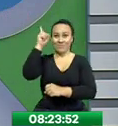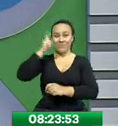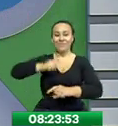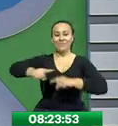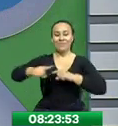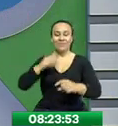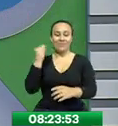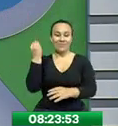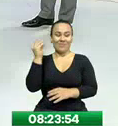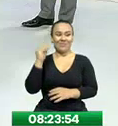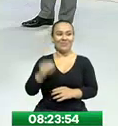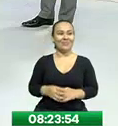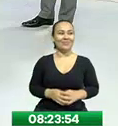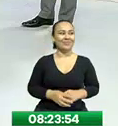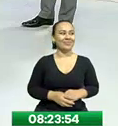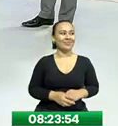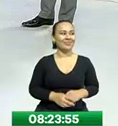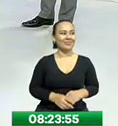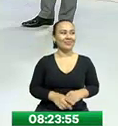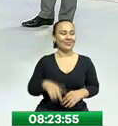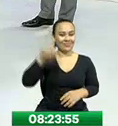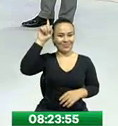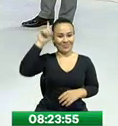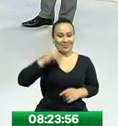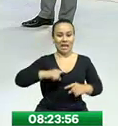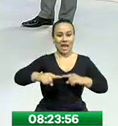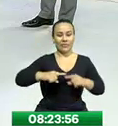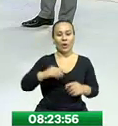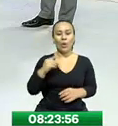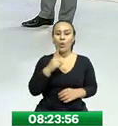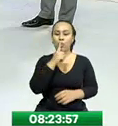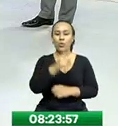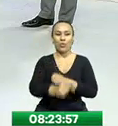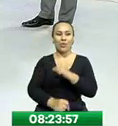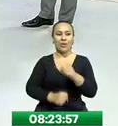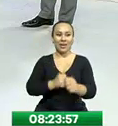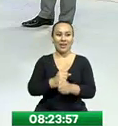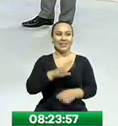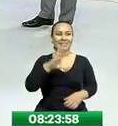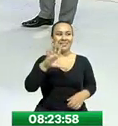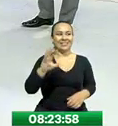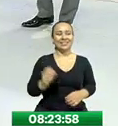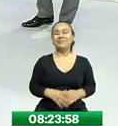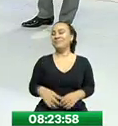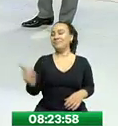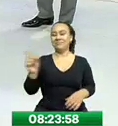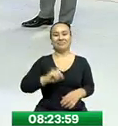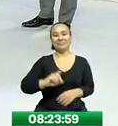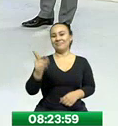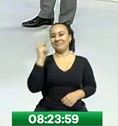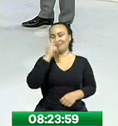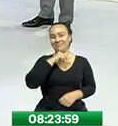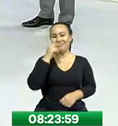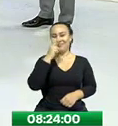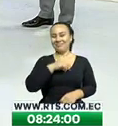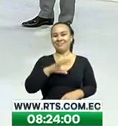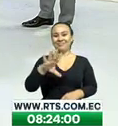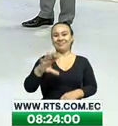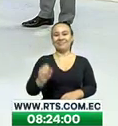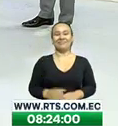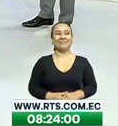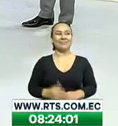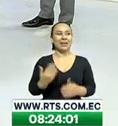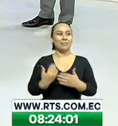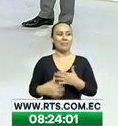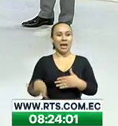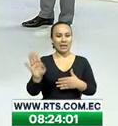sigue joven. ¿Cuánto? Recientemente el productor cumplió años. ¿Cuántos? 50. No. ¿Productor, más, cómo te dijo? Más. ¿Cuántos